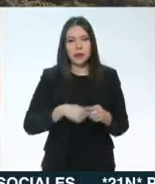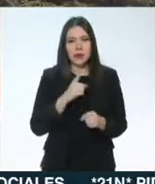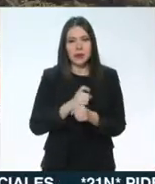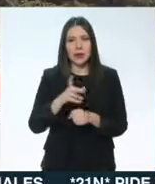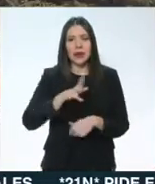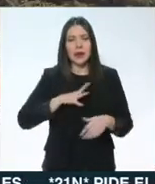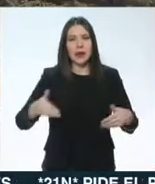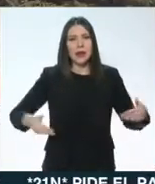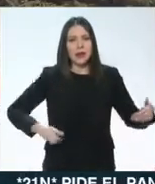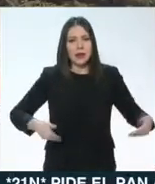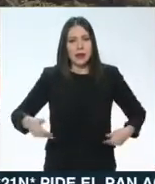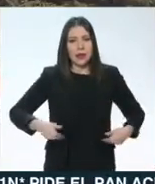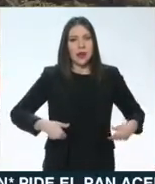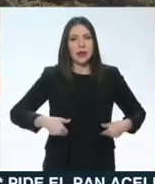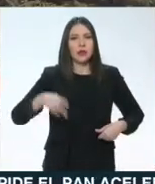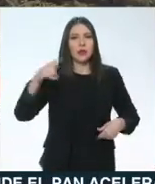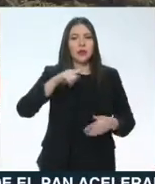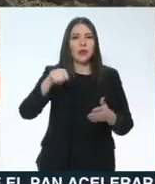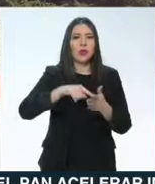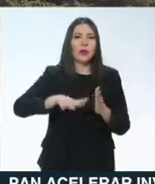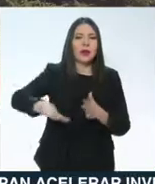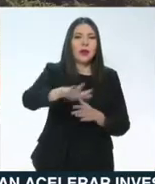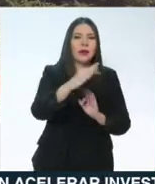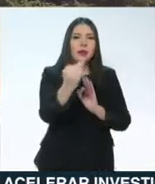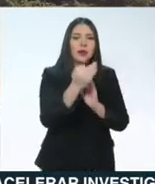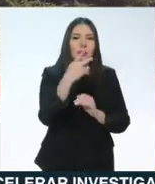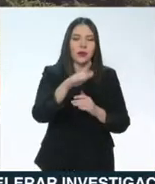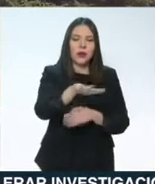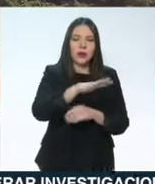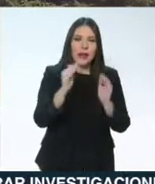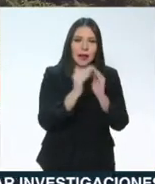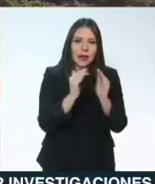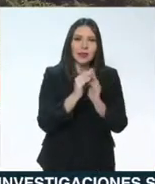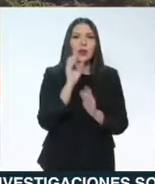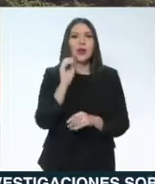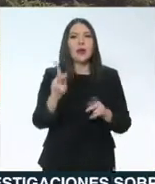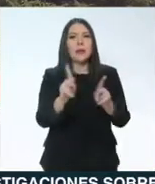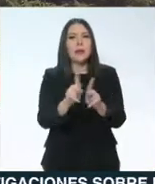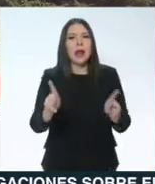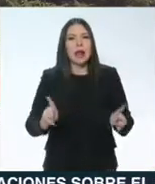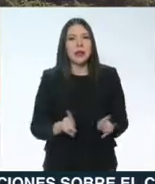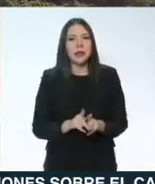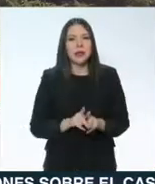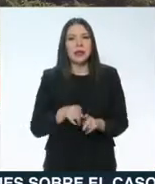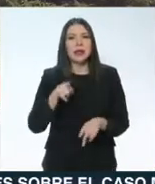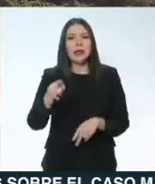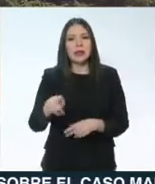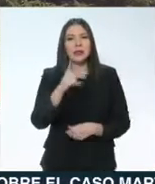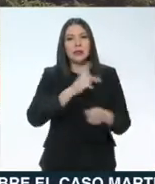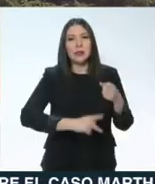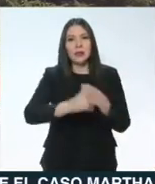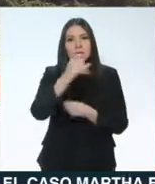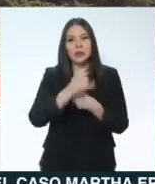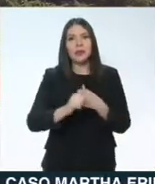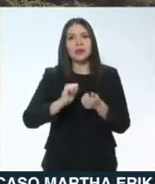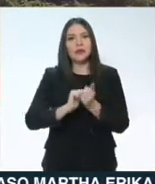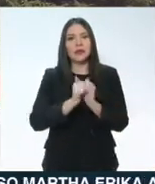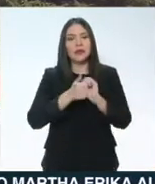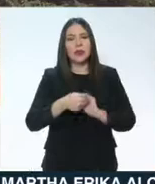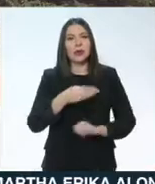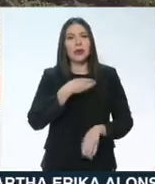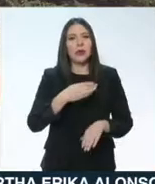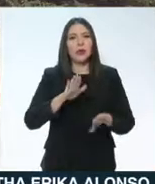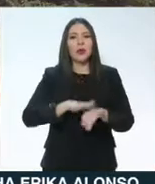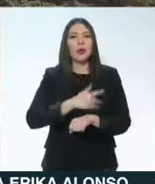Públicas, Teatro en tu Barrio, perdón, que es un proyecto que ha tenido mucha fuerza porque ha